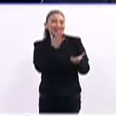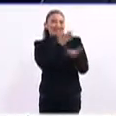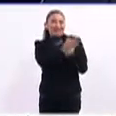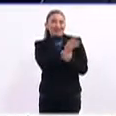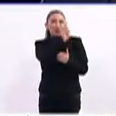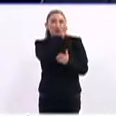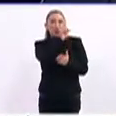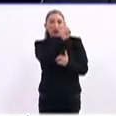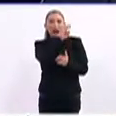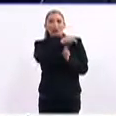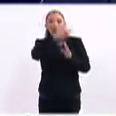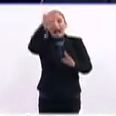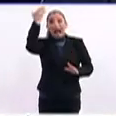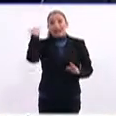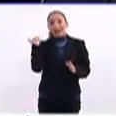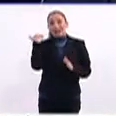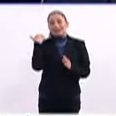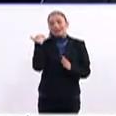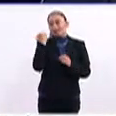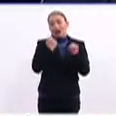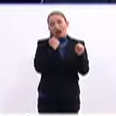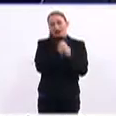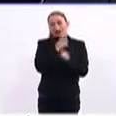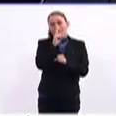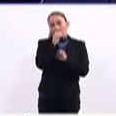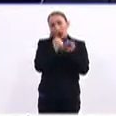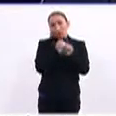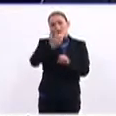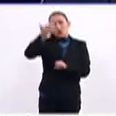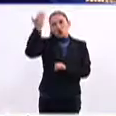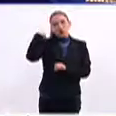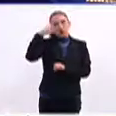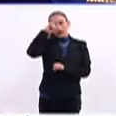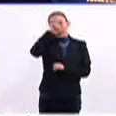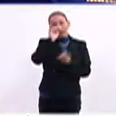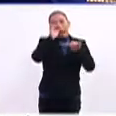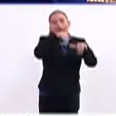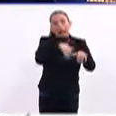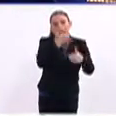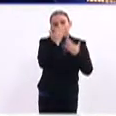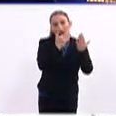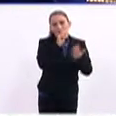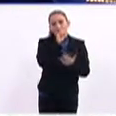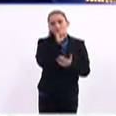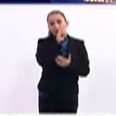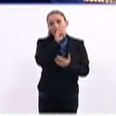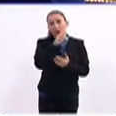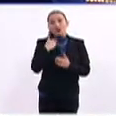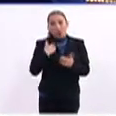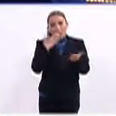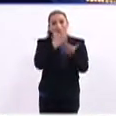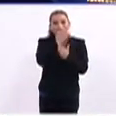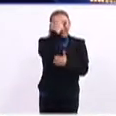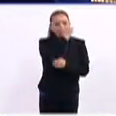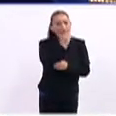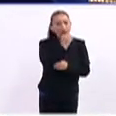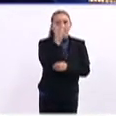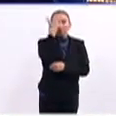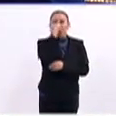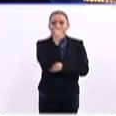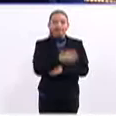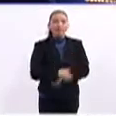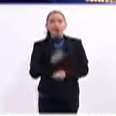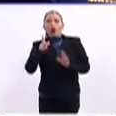la UNAM. Era muy complicado hace 30 años, ¿no? Entonces, aplicaba para hacer examen y me